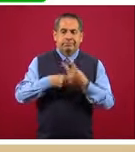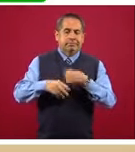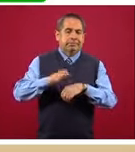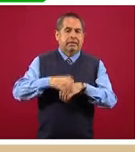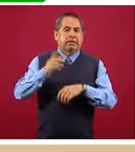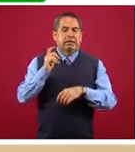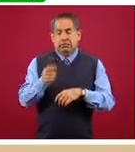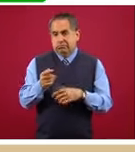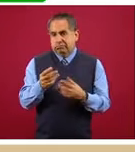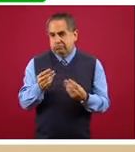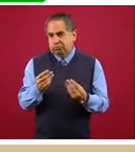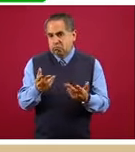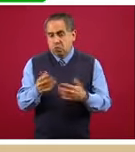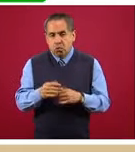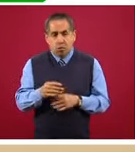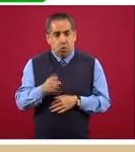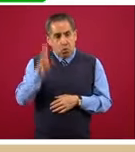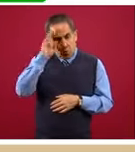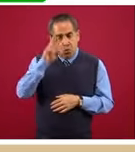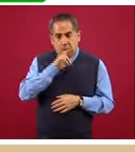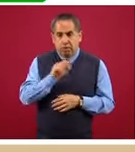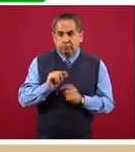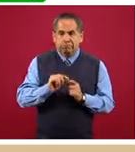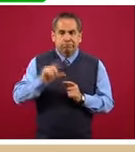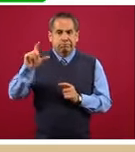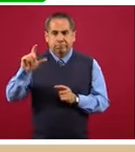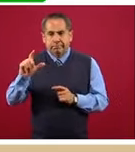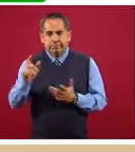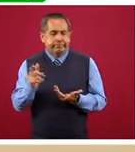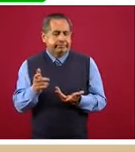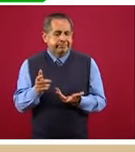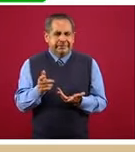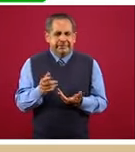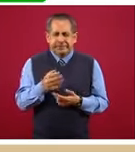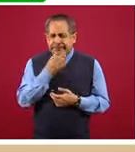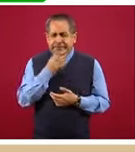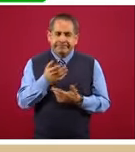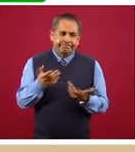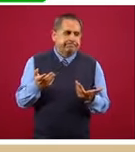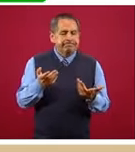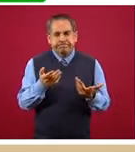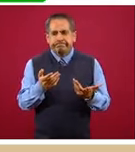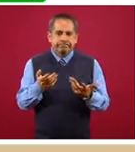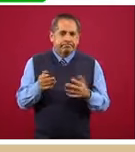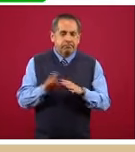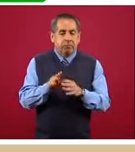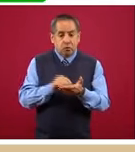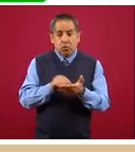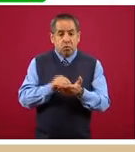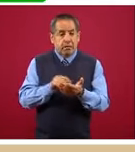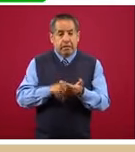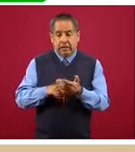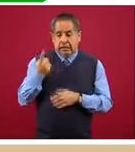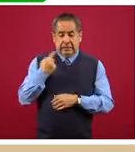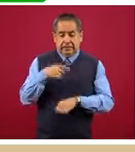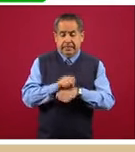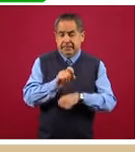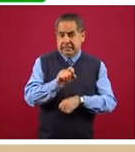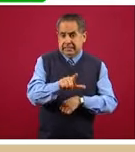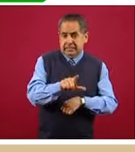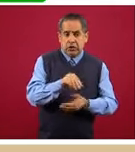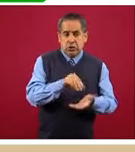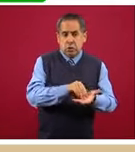incremento importante, una aceleración en la transmisión que se ve claramente en la curva, que todavía continúa en la semana 27,